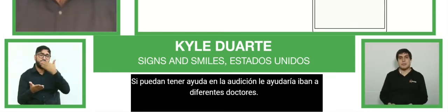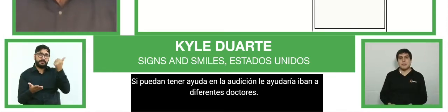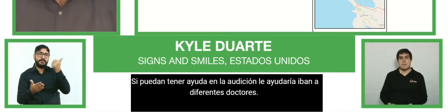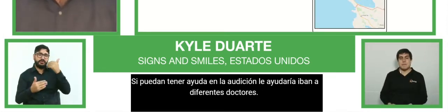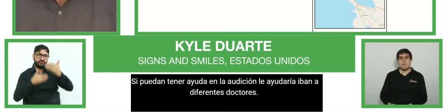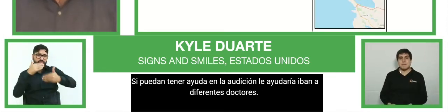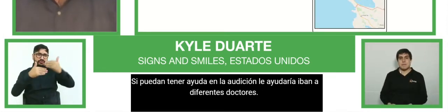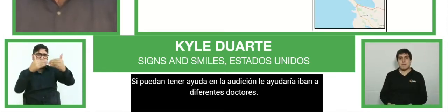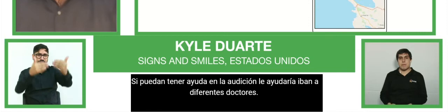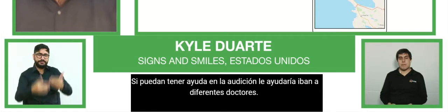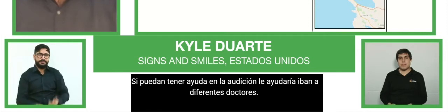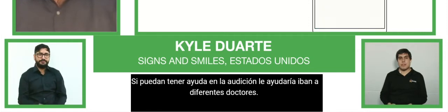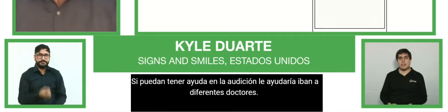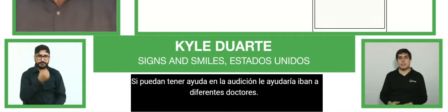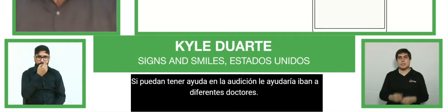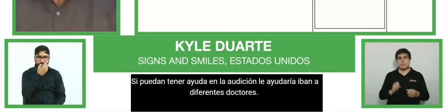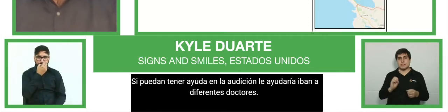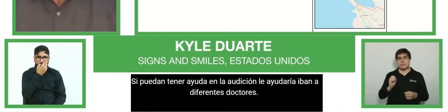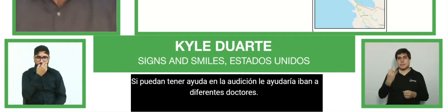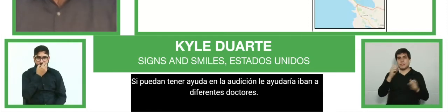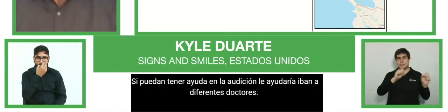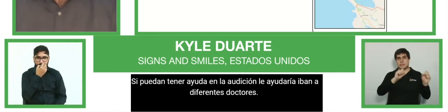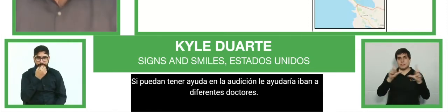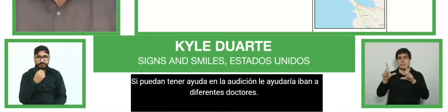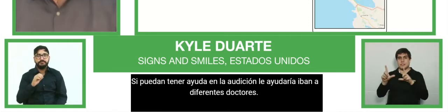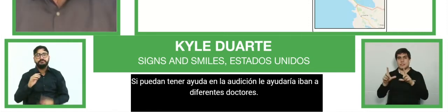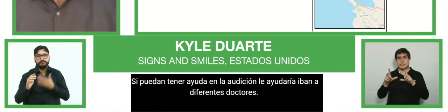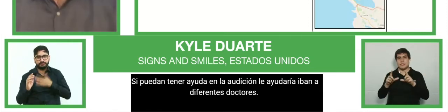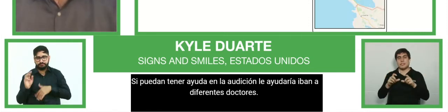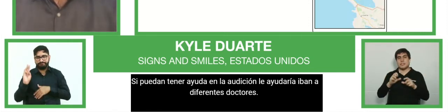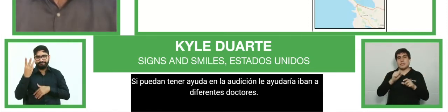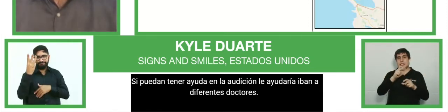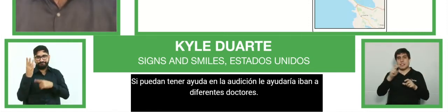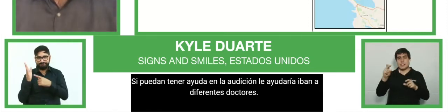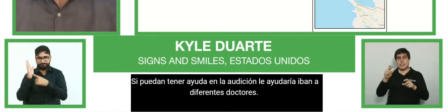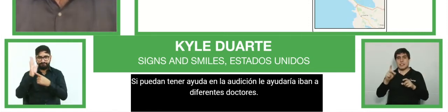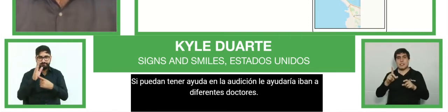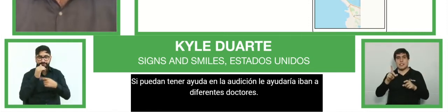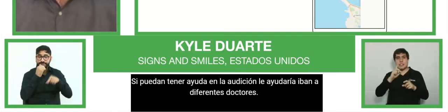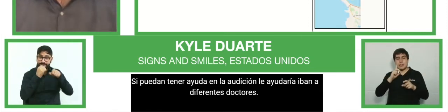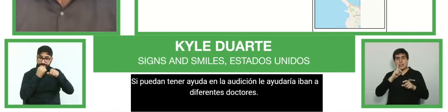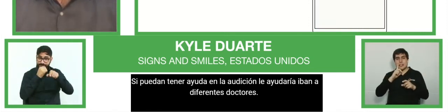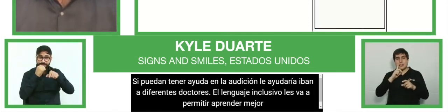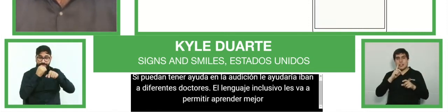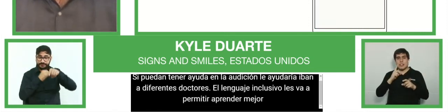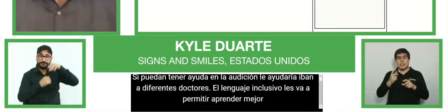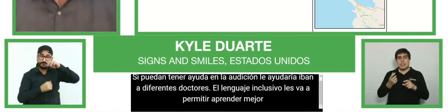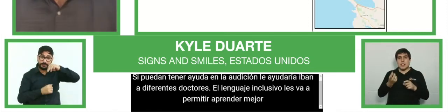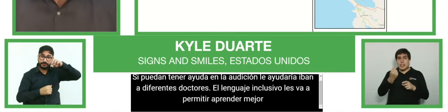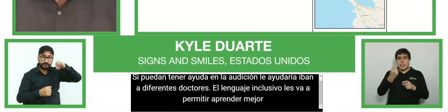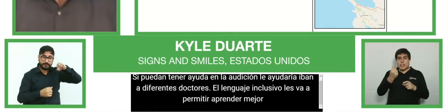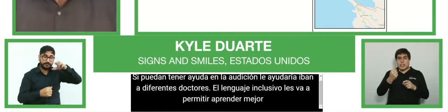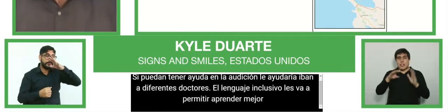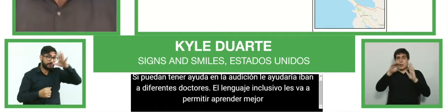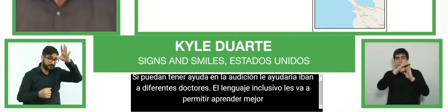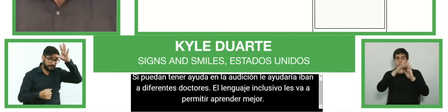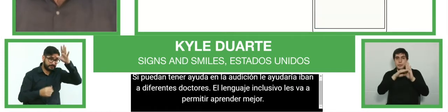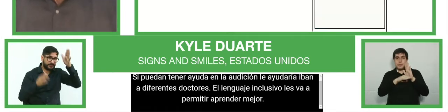Y la tercera porción de la aplicación son recursos locales. Tenemos una lista